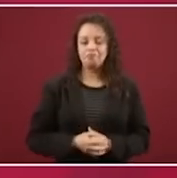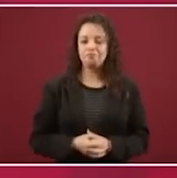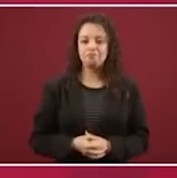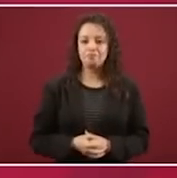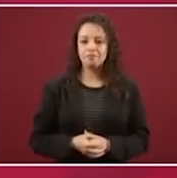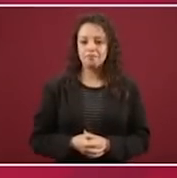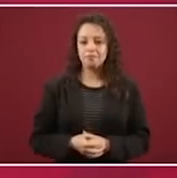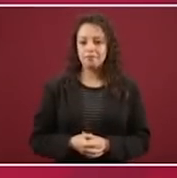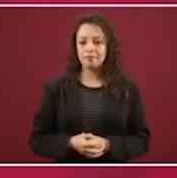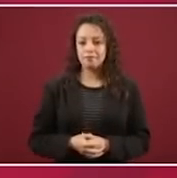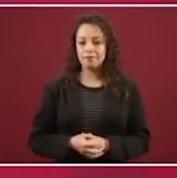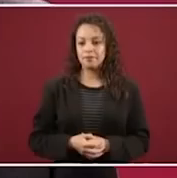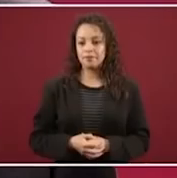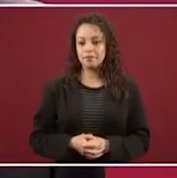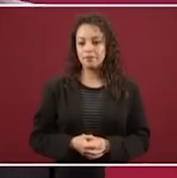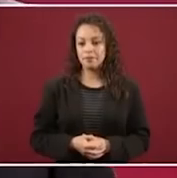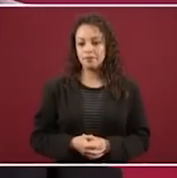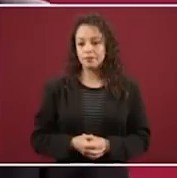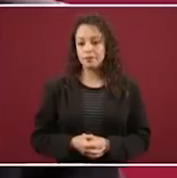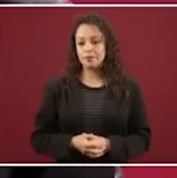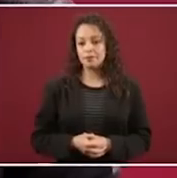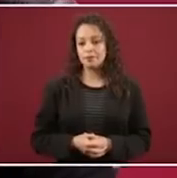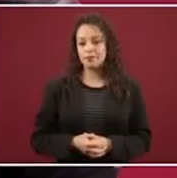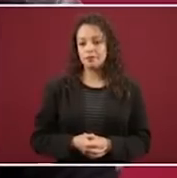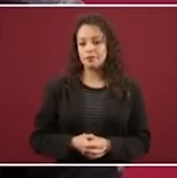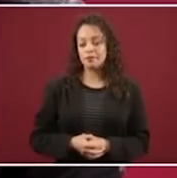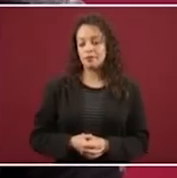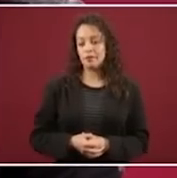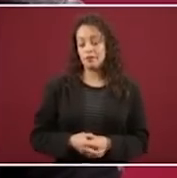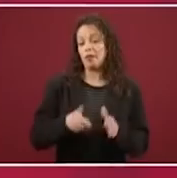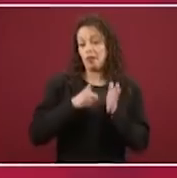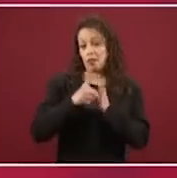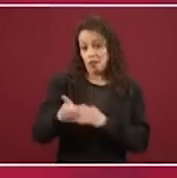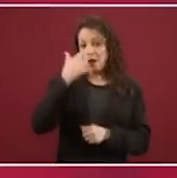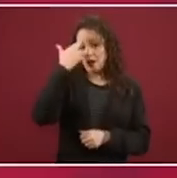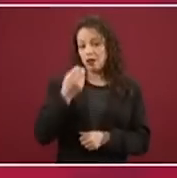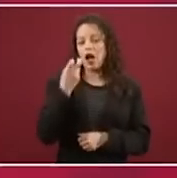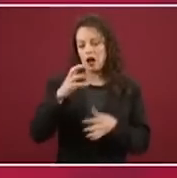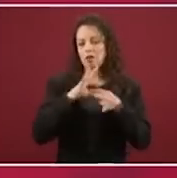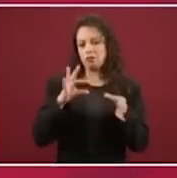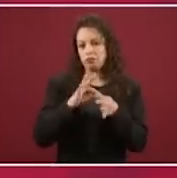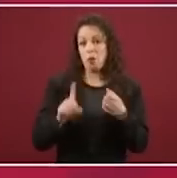nada por la fuerza, todo por la razón y el derecho.